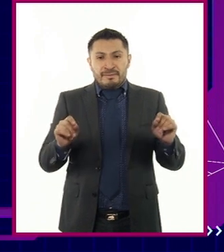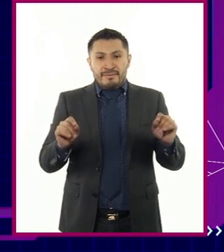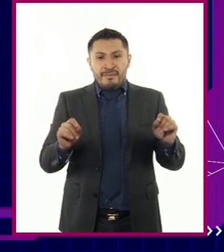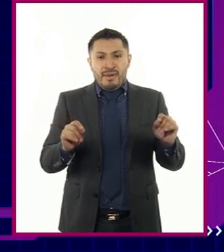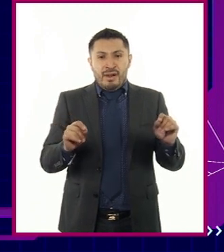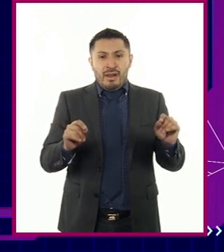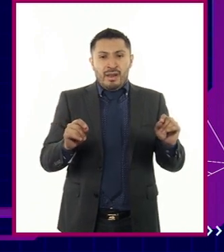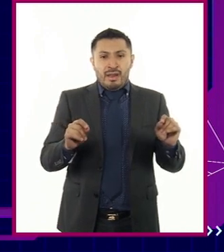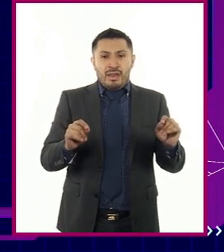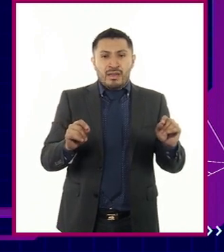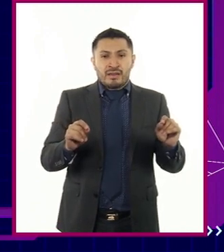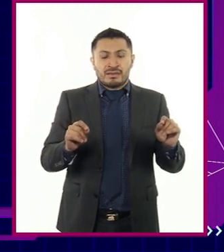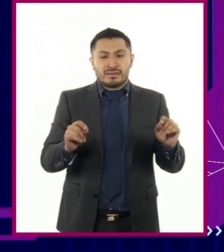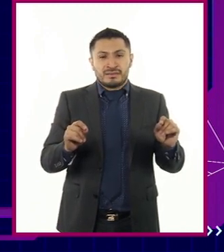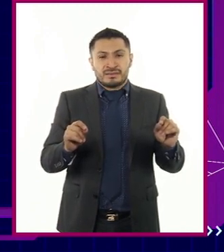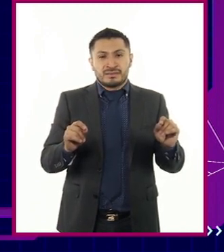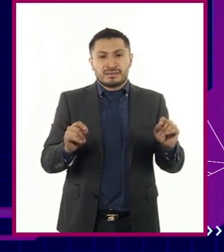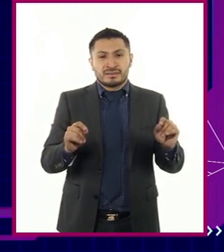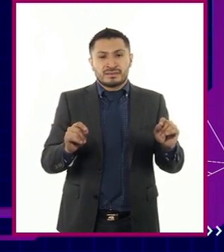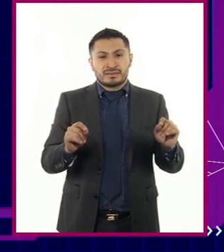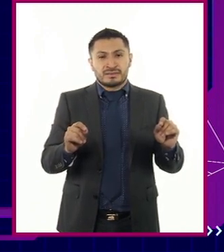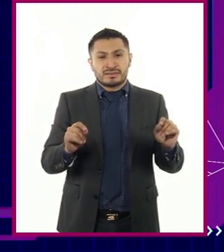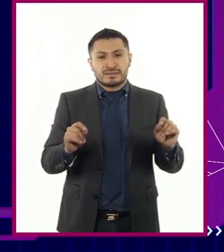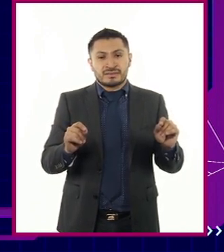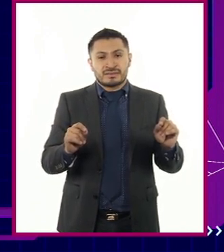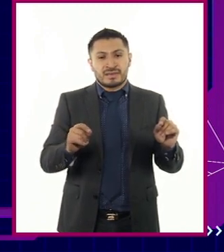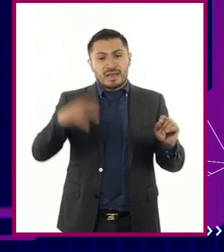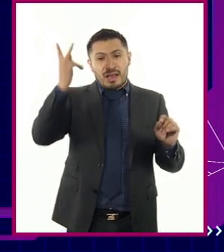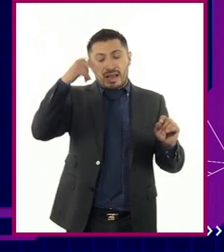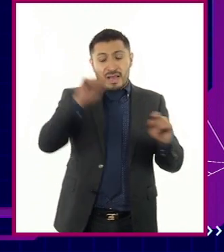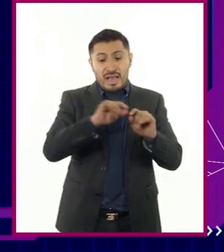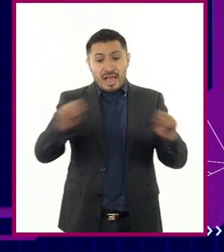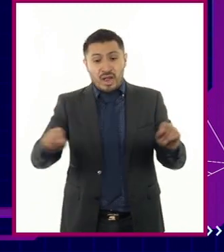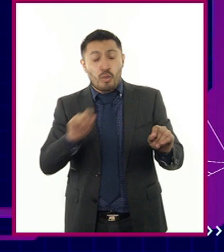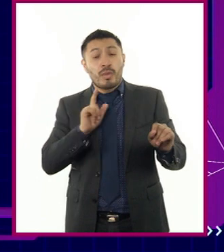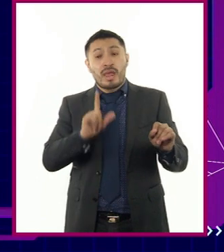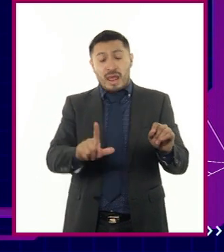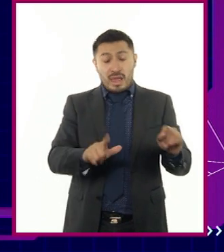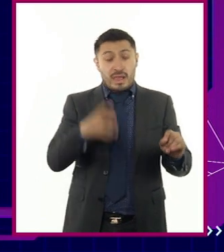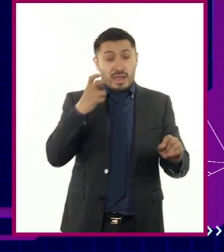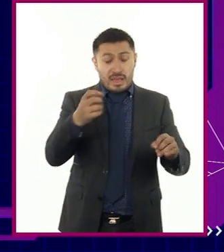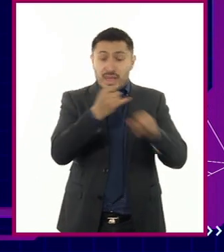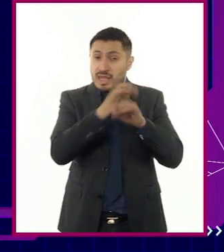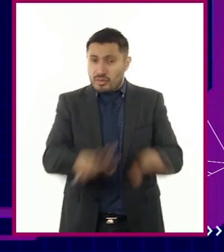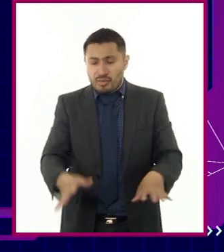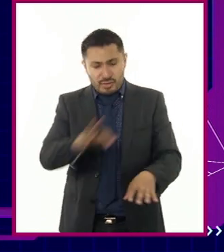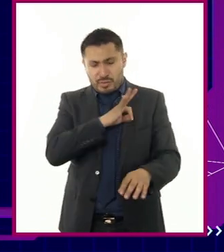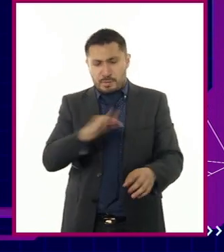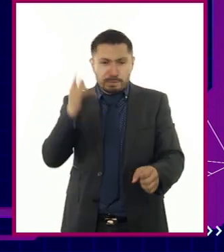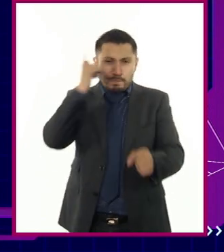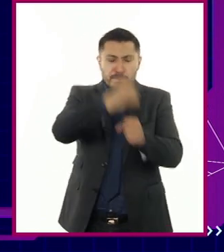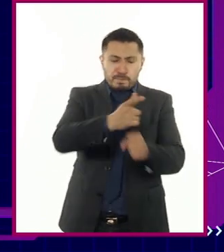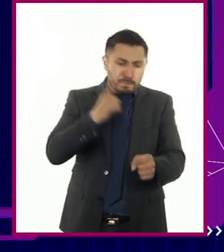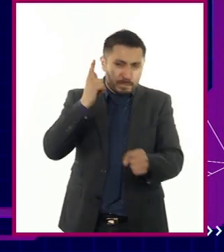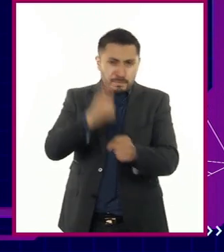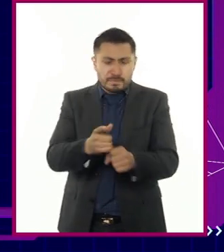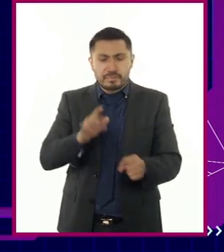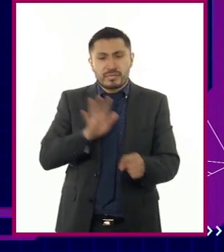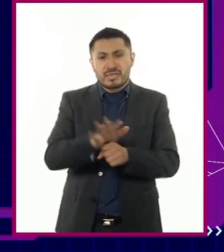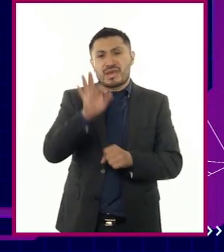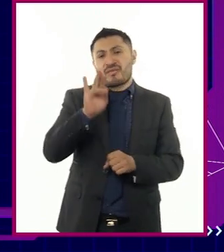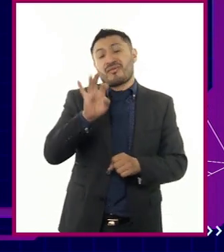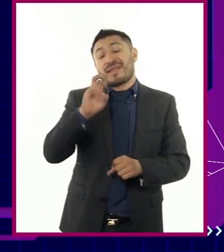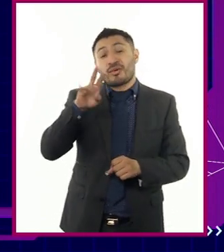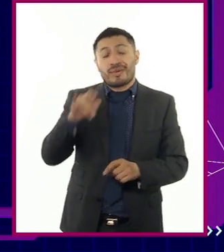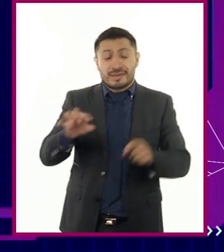proporcionalidad entre la longitud de la cuerda. Con estos datos, ya es posible calcular la frecuencia de la cuerda.